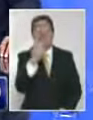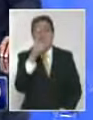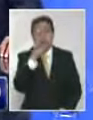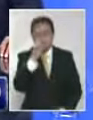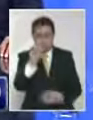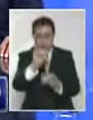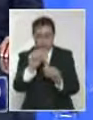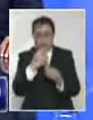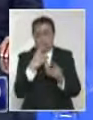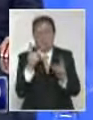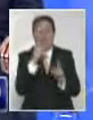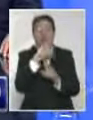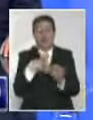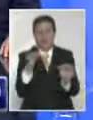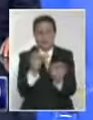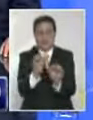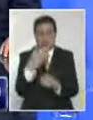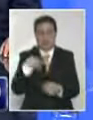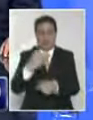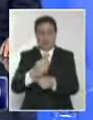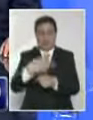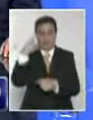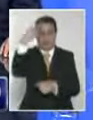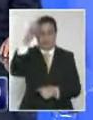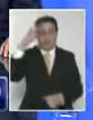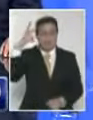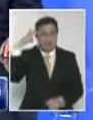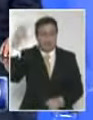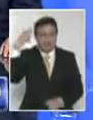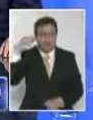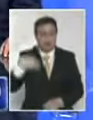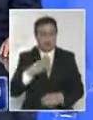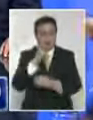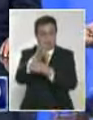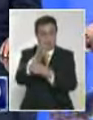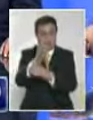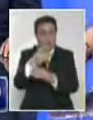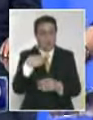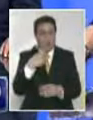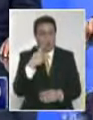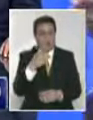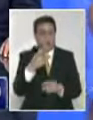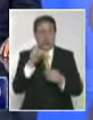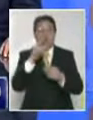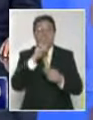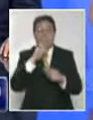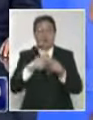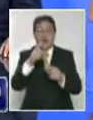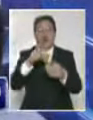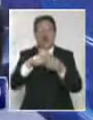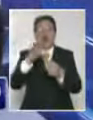una conferencia de prensa como corresponsal extranjero en un medio mexicano con Humberto Gordon. Que era